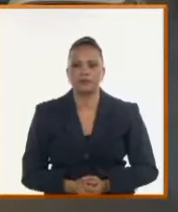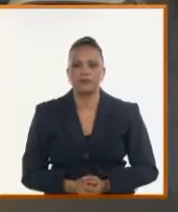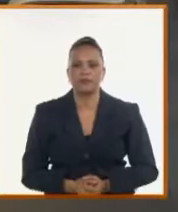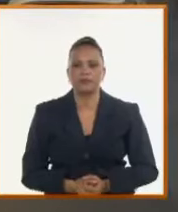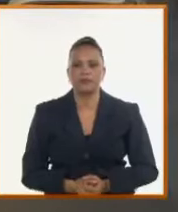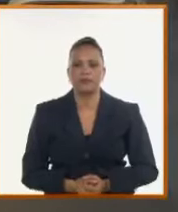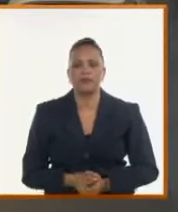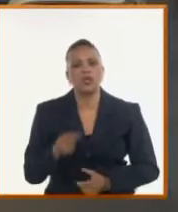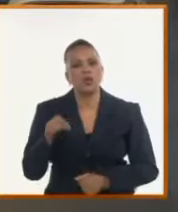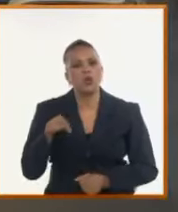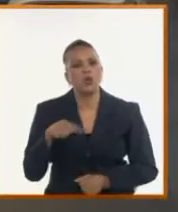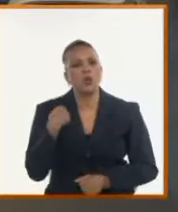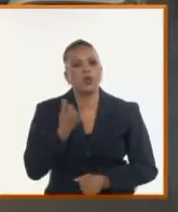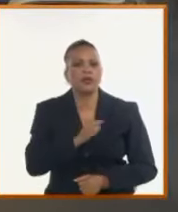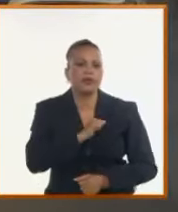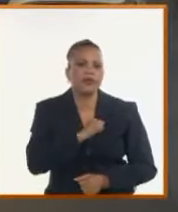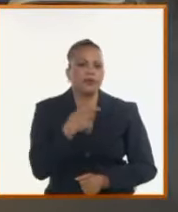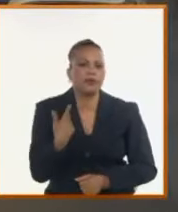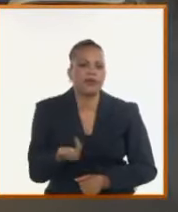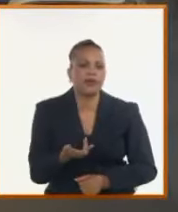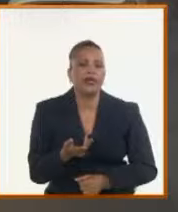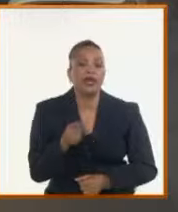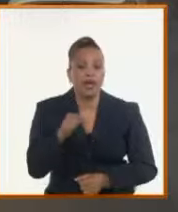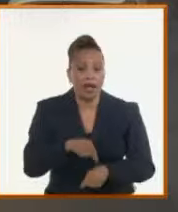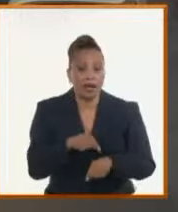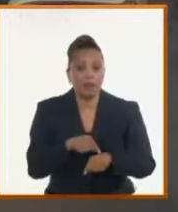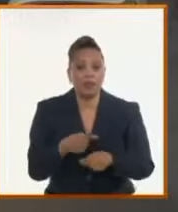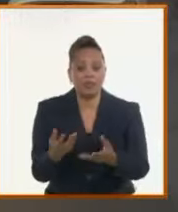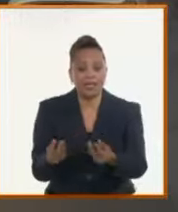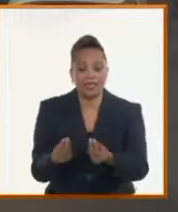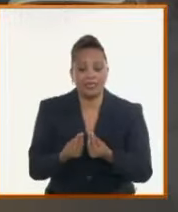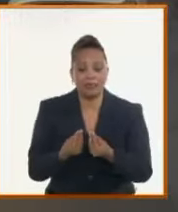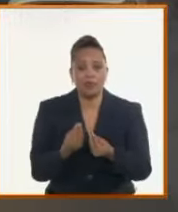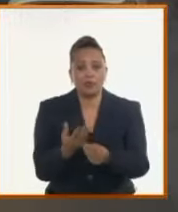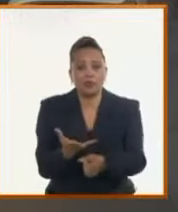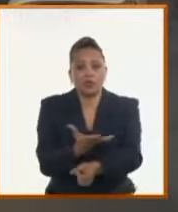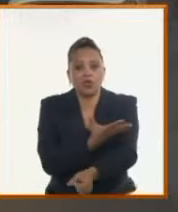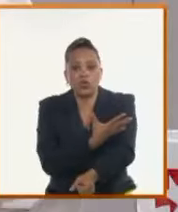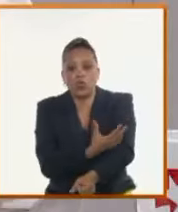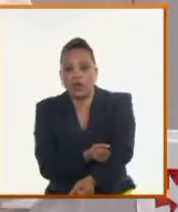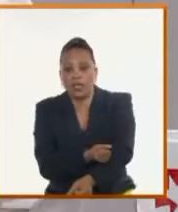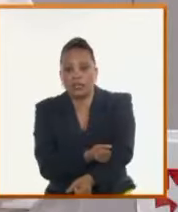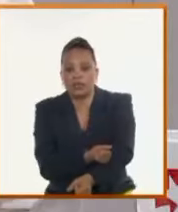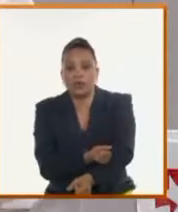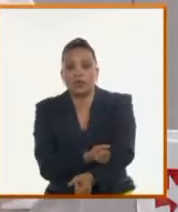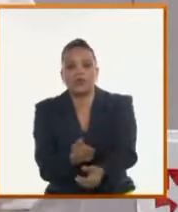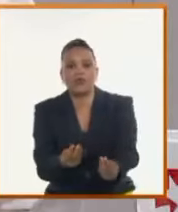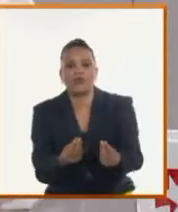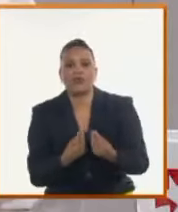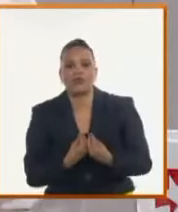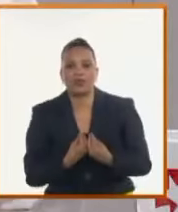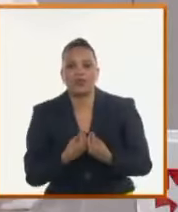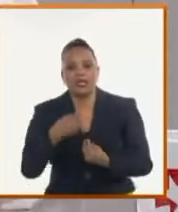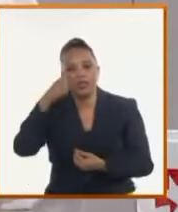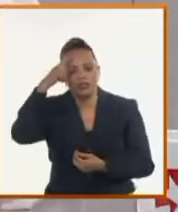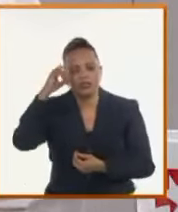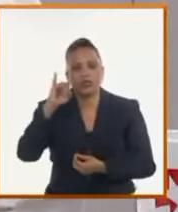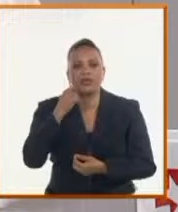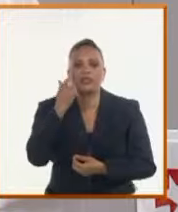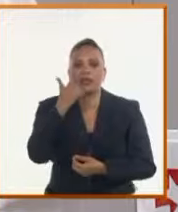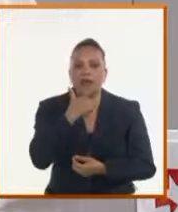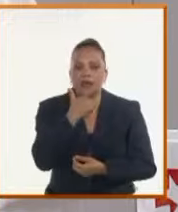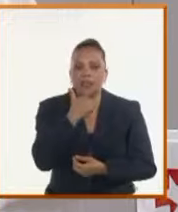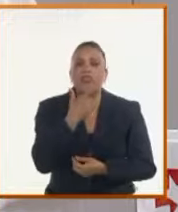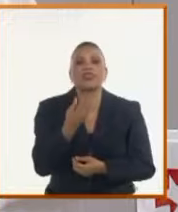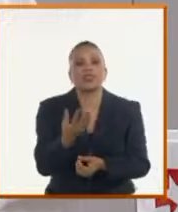actualidad O sea que en estos momentos Se recibió una donación por parte de una on Suiza donde sea un